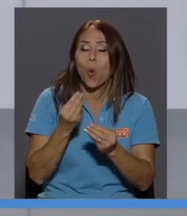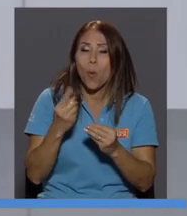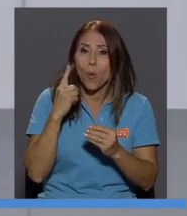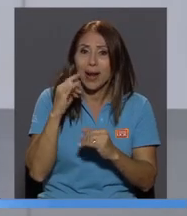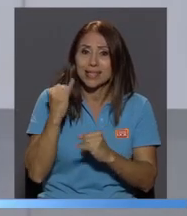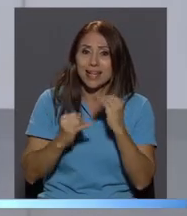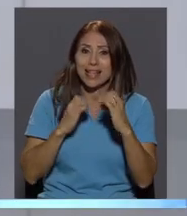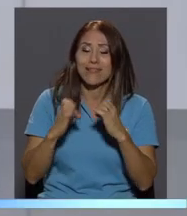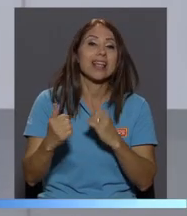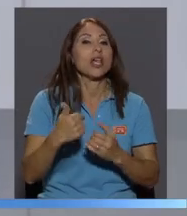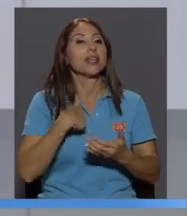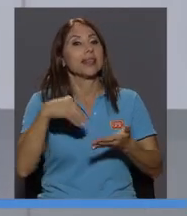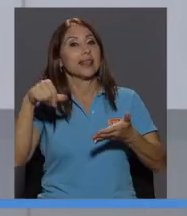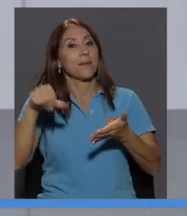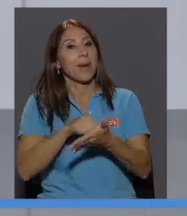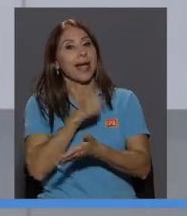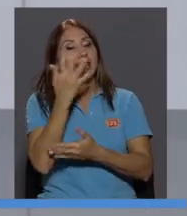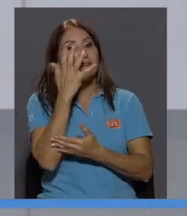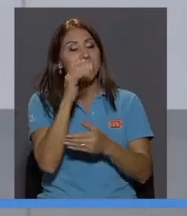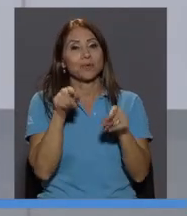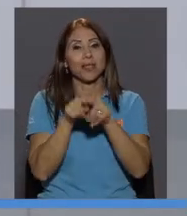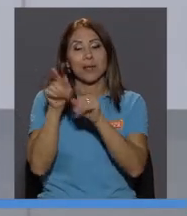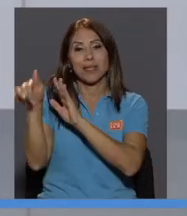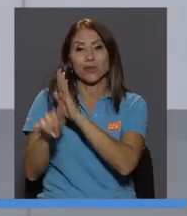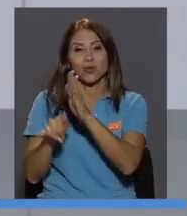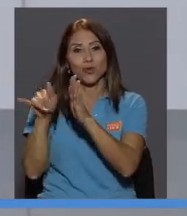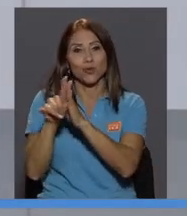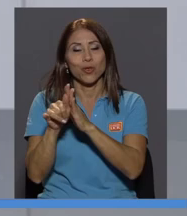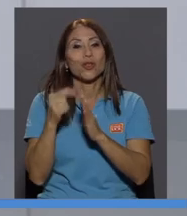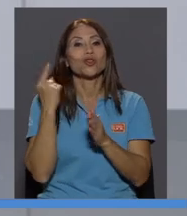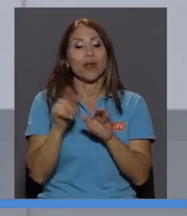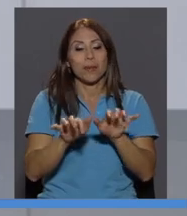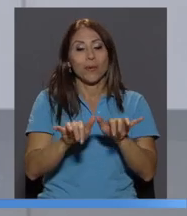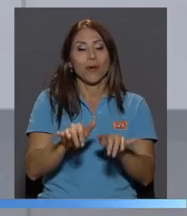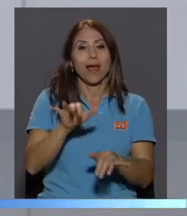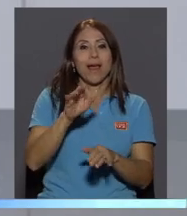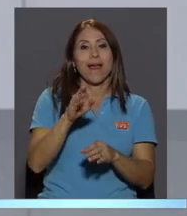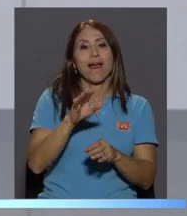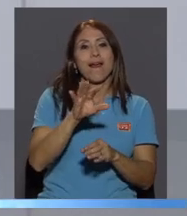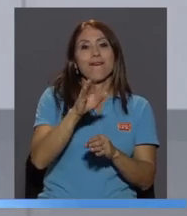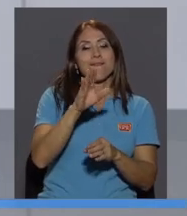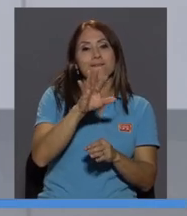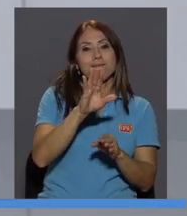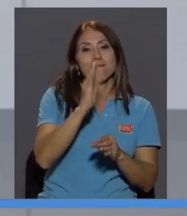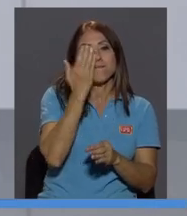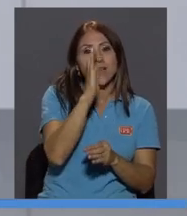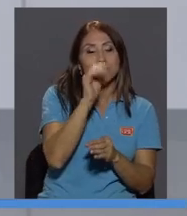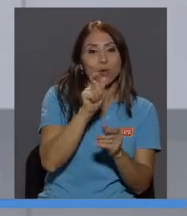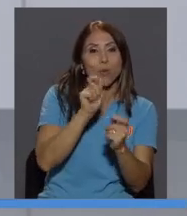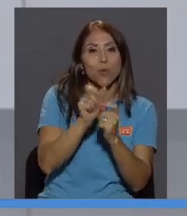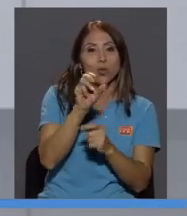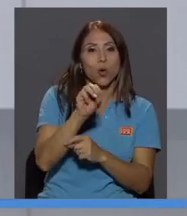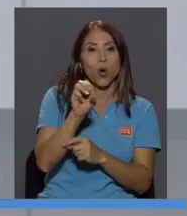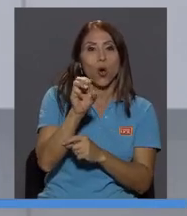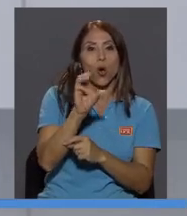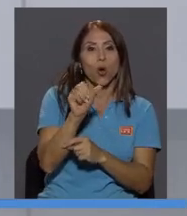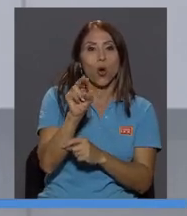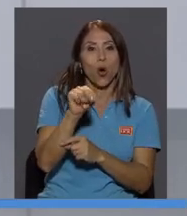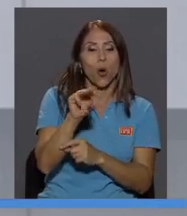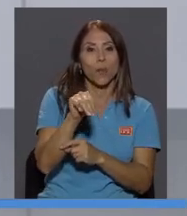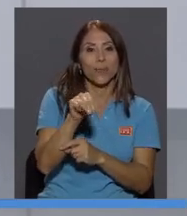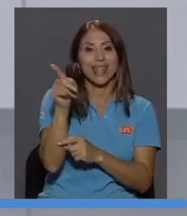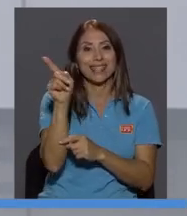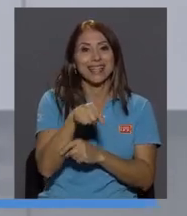organiza bueno yo tengo página en facebook y el canal de youtube entonces nada más que en facebook.com slack y edu mate